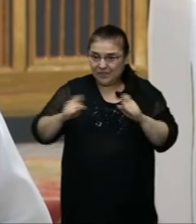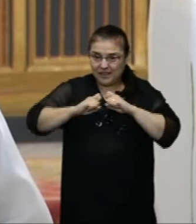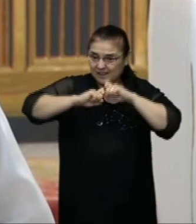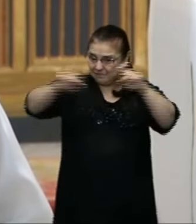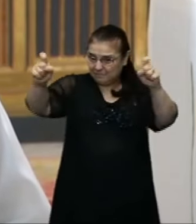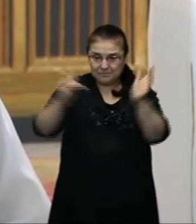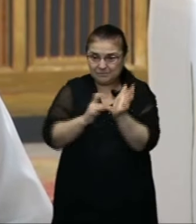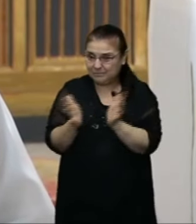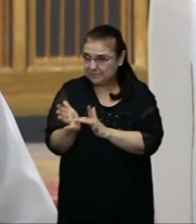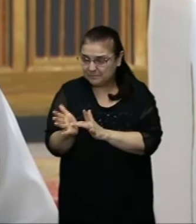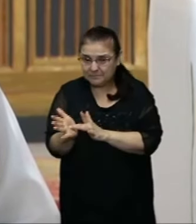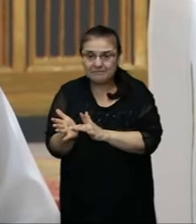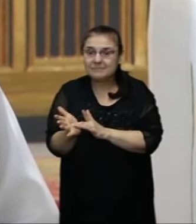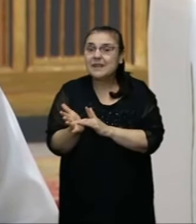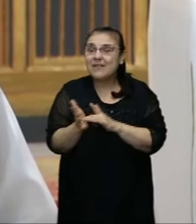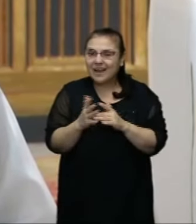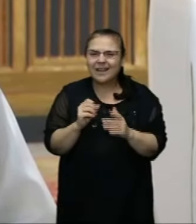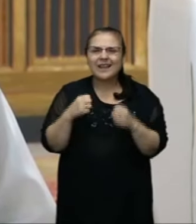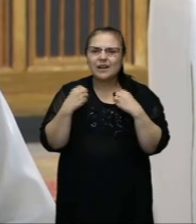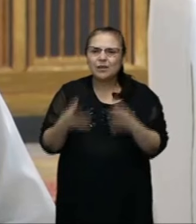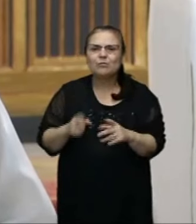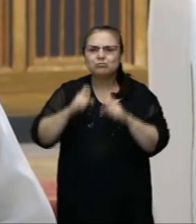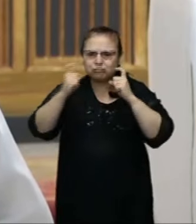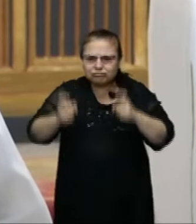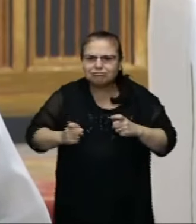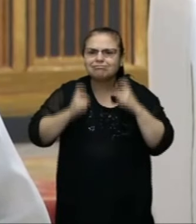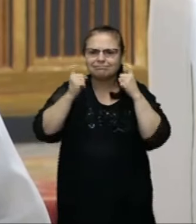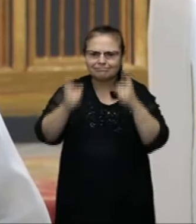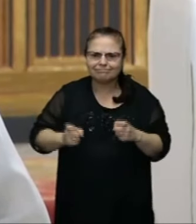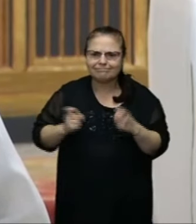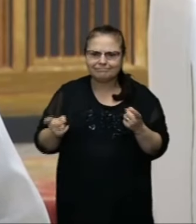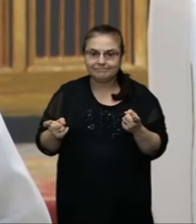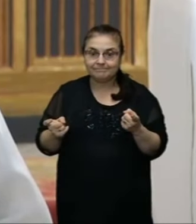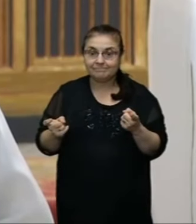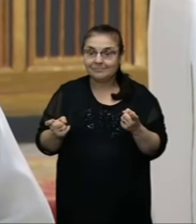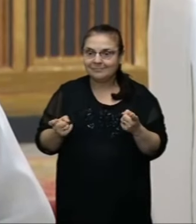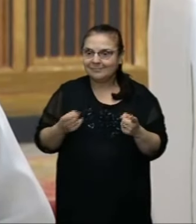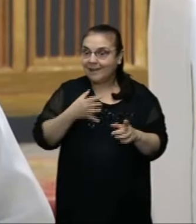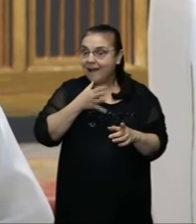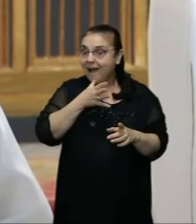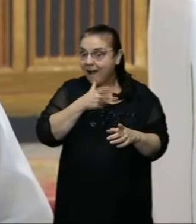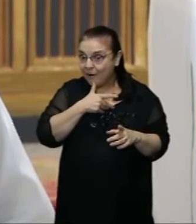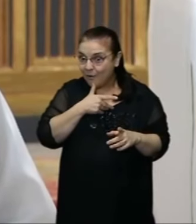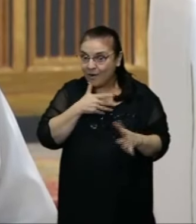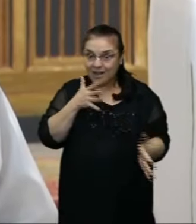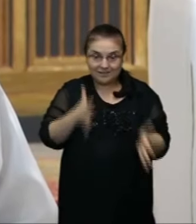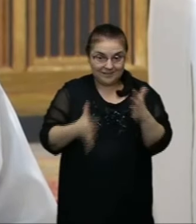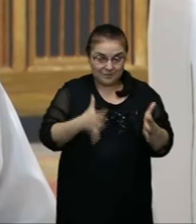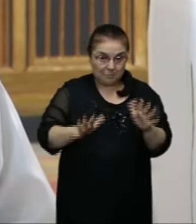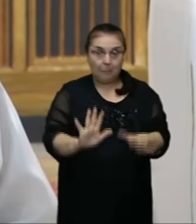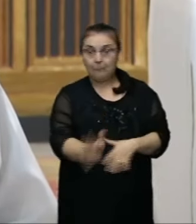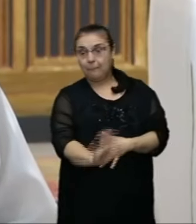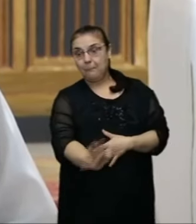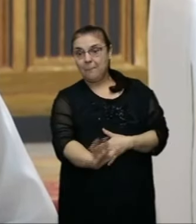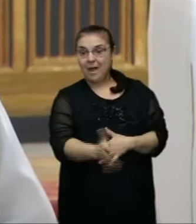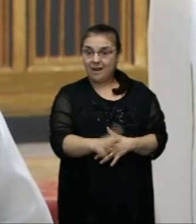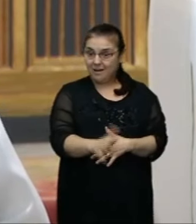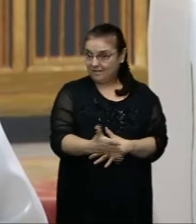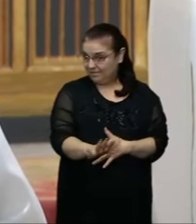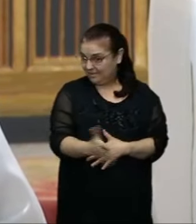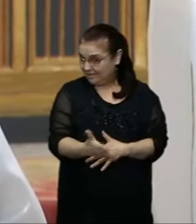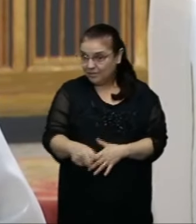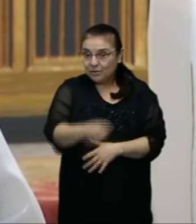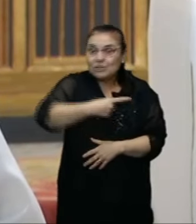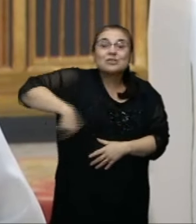el Evangelio en dificultad. No estamos en un tiempo muy distinto. También nosotros tenemos que anunciar el